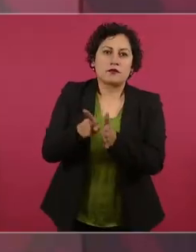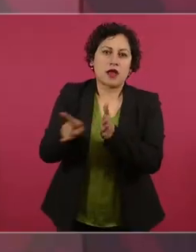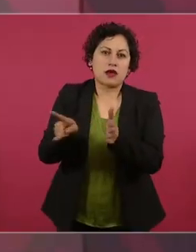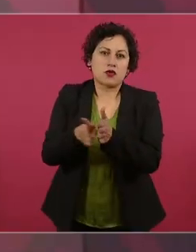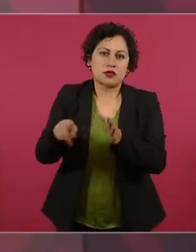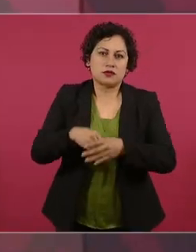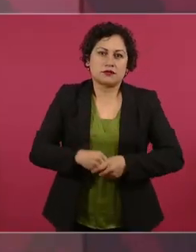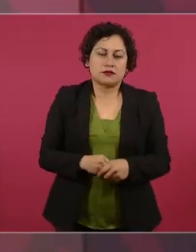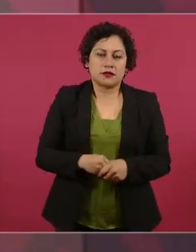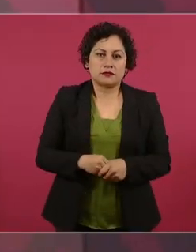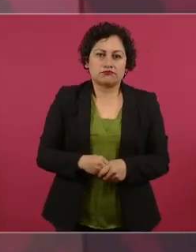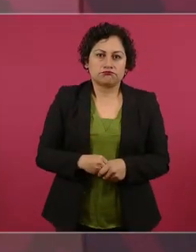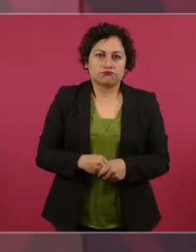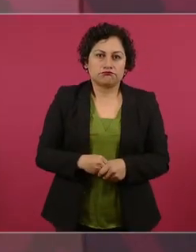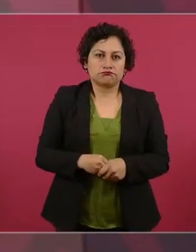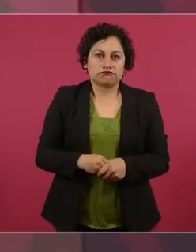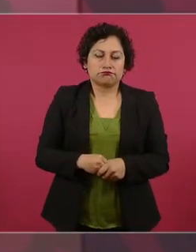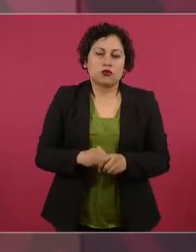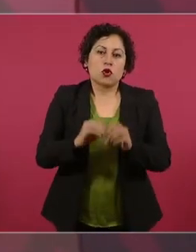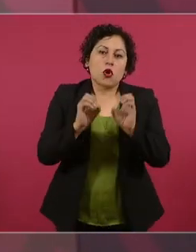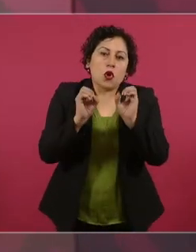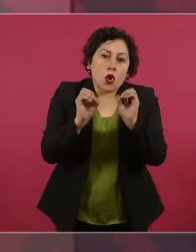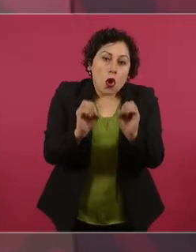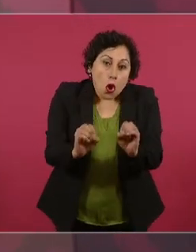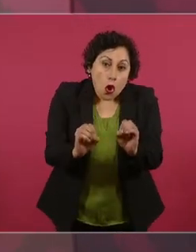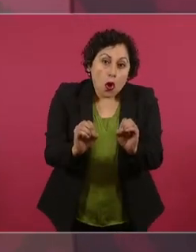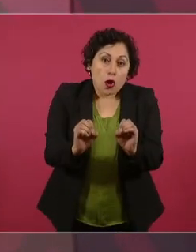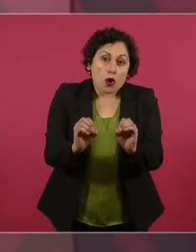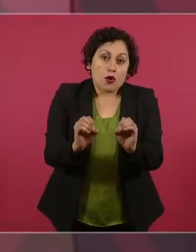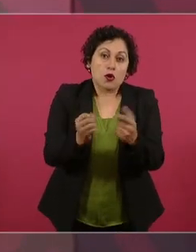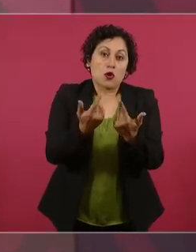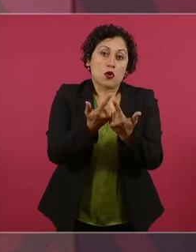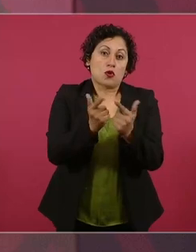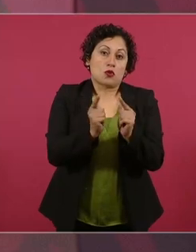O gente de la DEA,